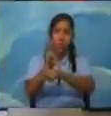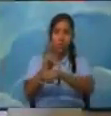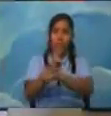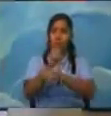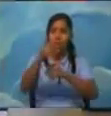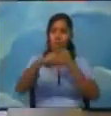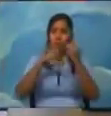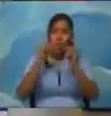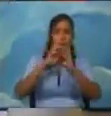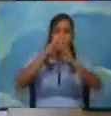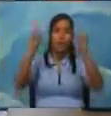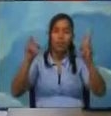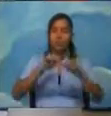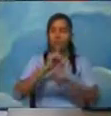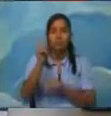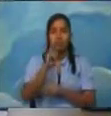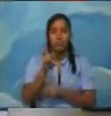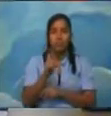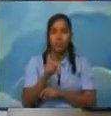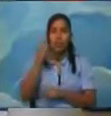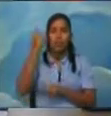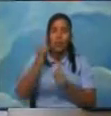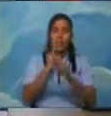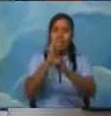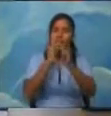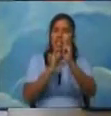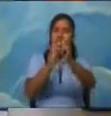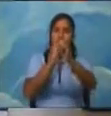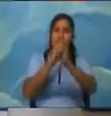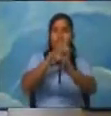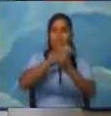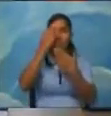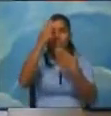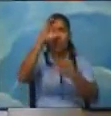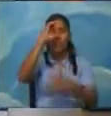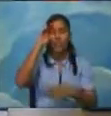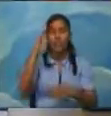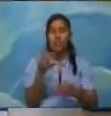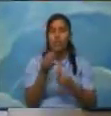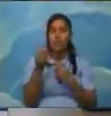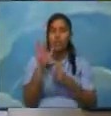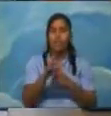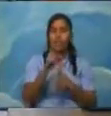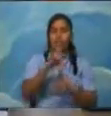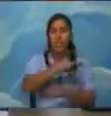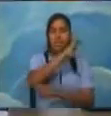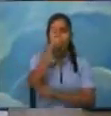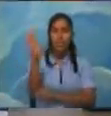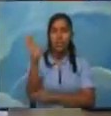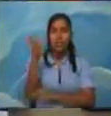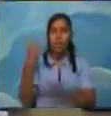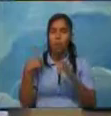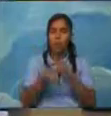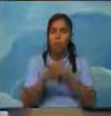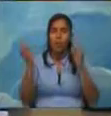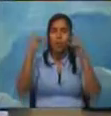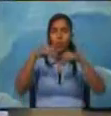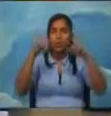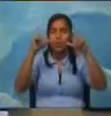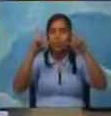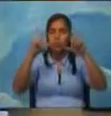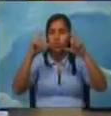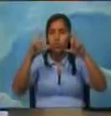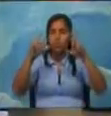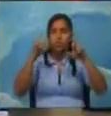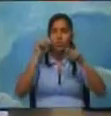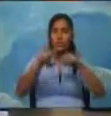nos haga milagros y para que él interceda delante de Dios. Como él está arriba en el cielo, vamos a poner su fotografía